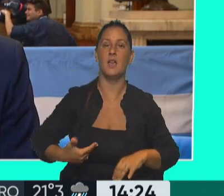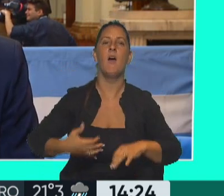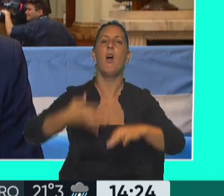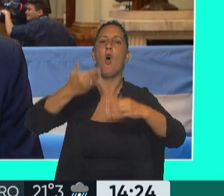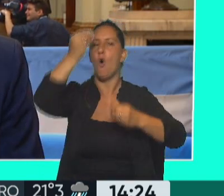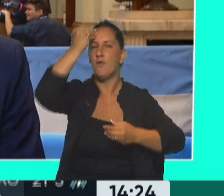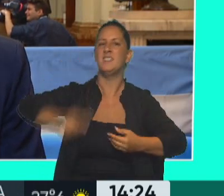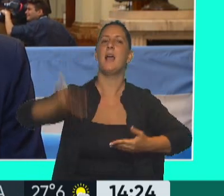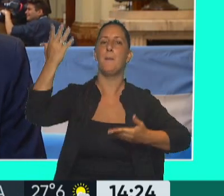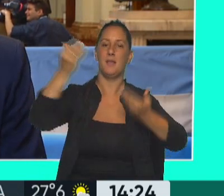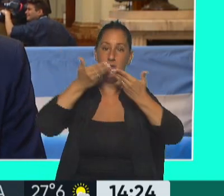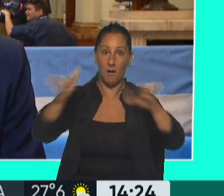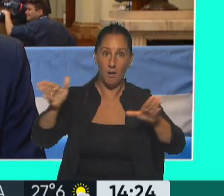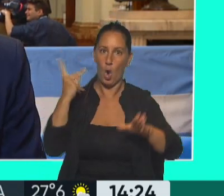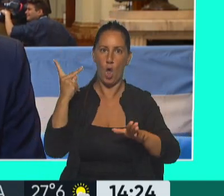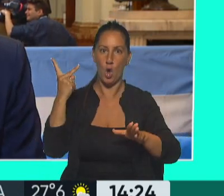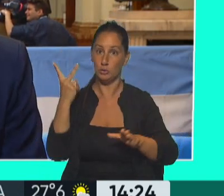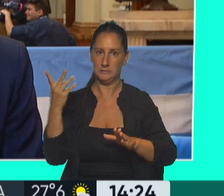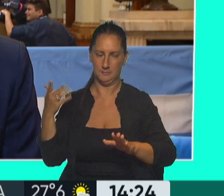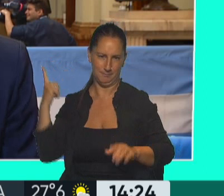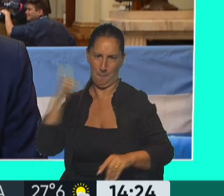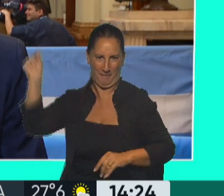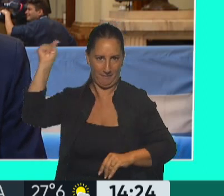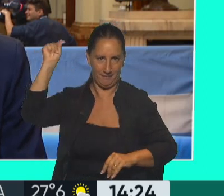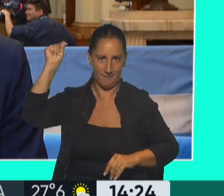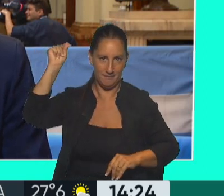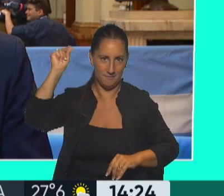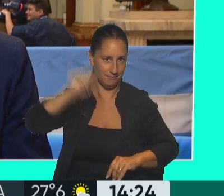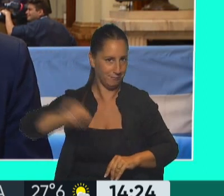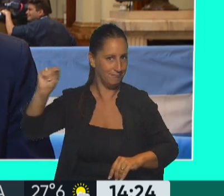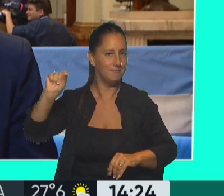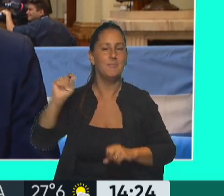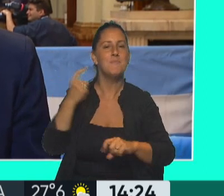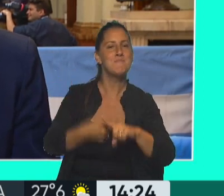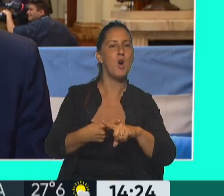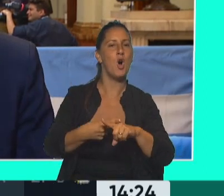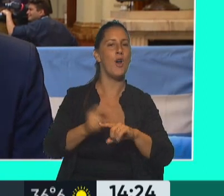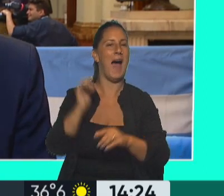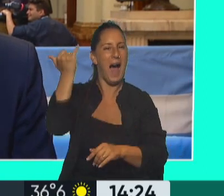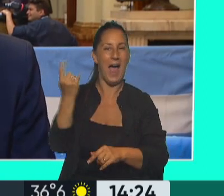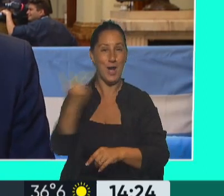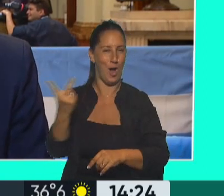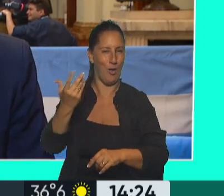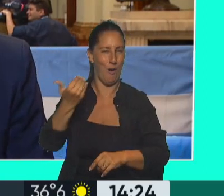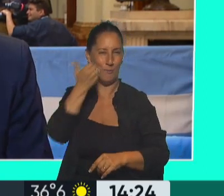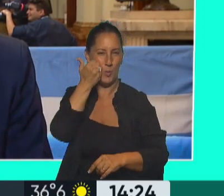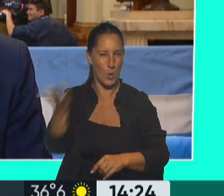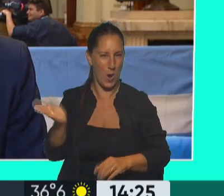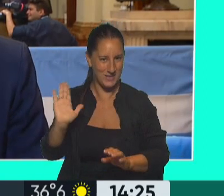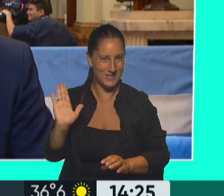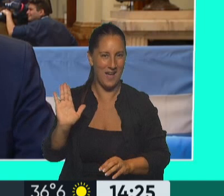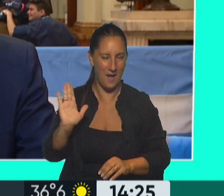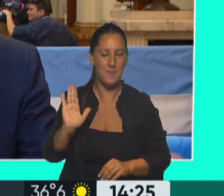inaugurado el periodo de sesiones, salieron corriendo. Creo que un poco tiene que ver con una situación bastante vergonzosa, ¿no? Del